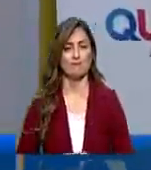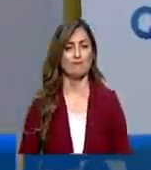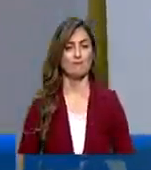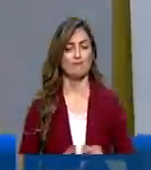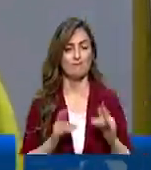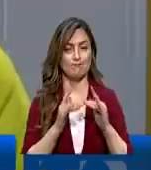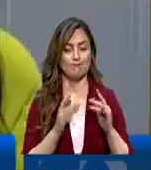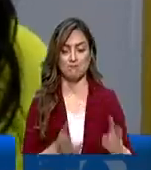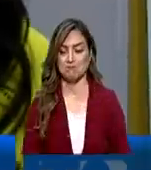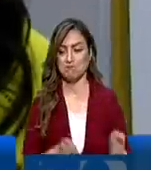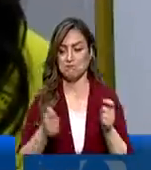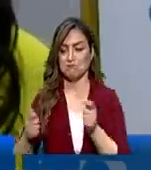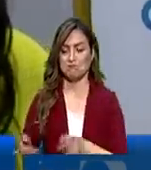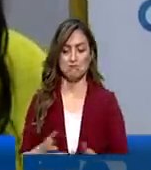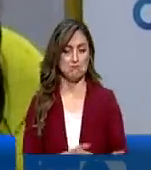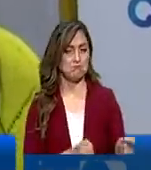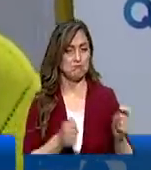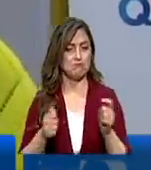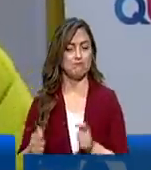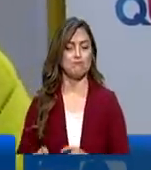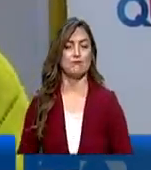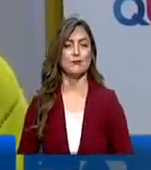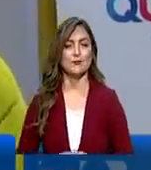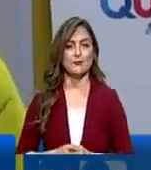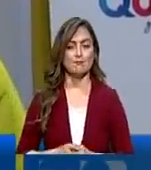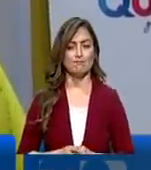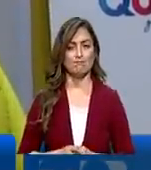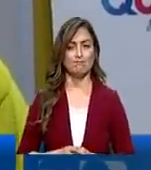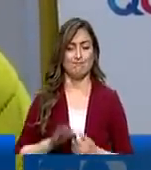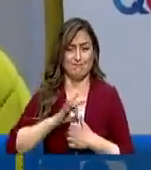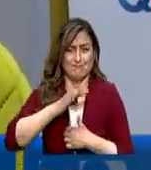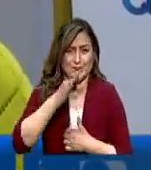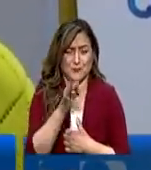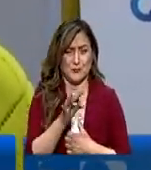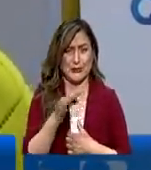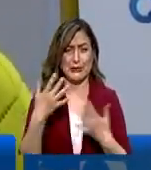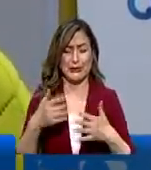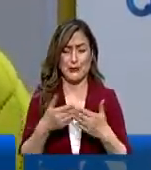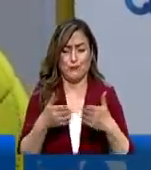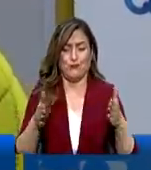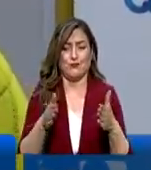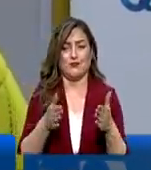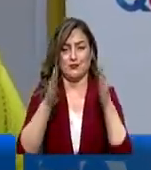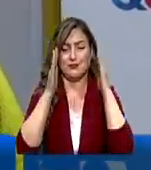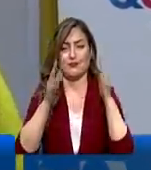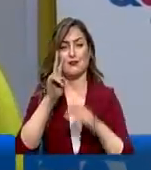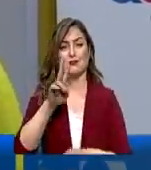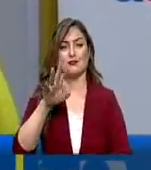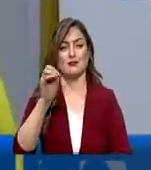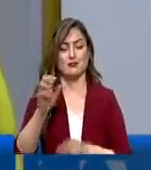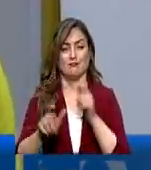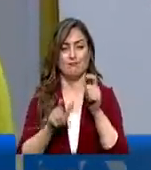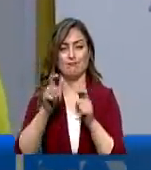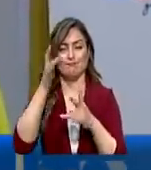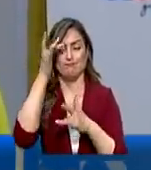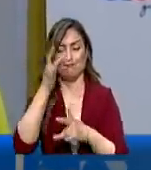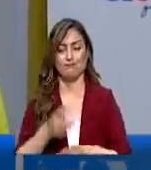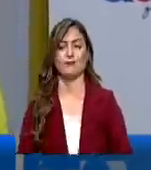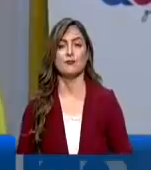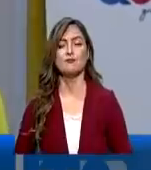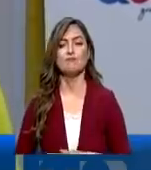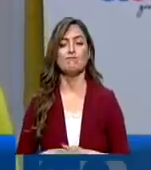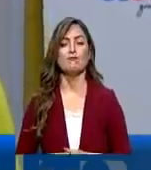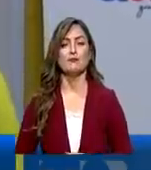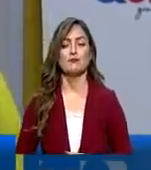aquí también de esta unidad que se abrió en uno de los picos de la pandemia, que atendió alrededor de 2.400 pacientes con COVID